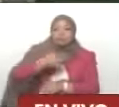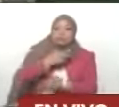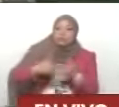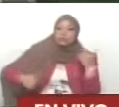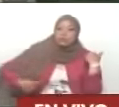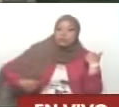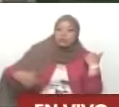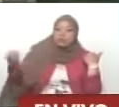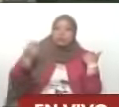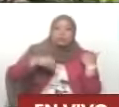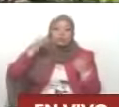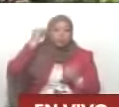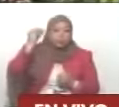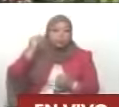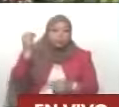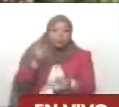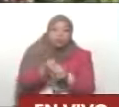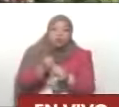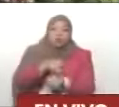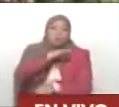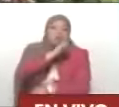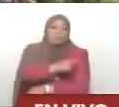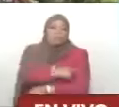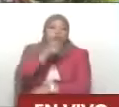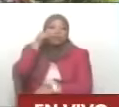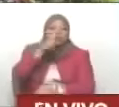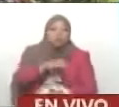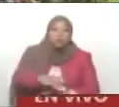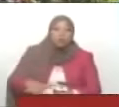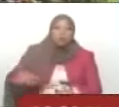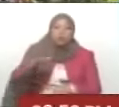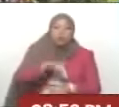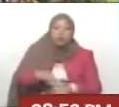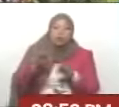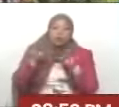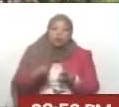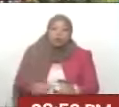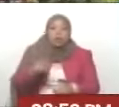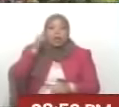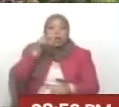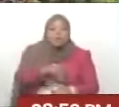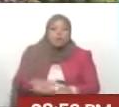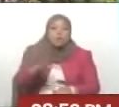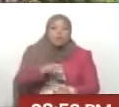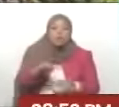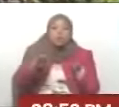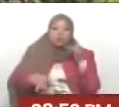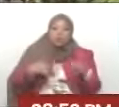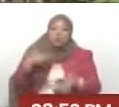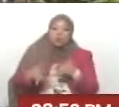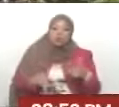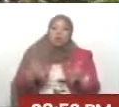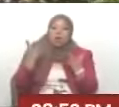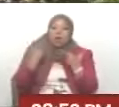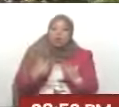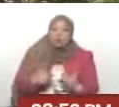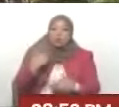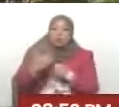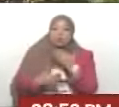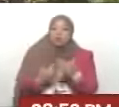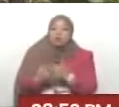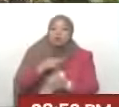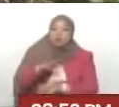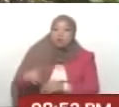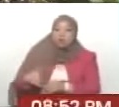bueno, imagínese, porque es el poder popular. Te lindan del poste. Sí, el poder popular que me decía cuando supo que yo venía para